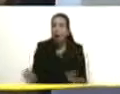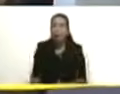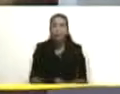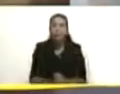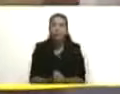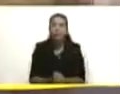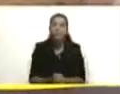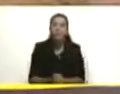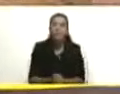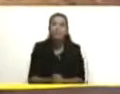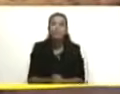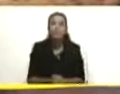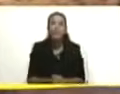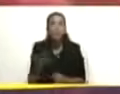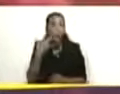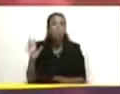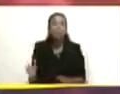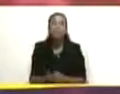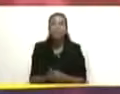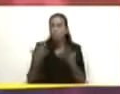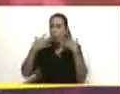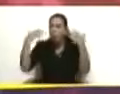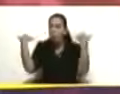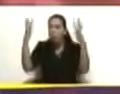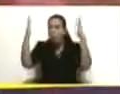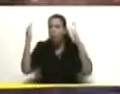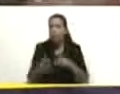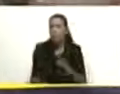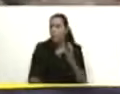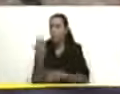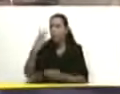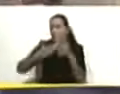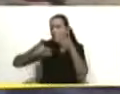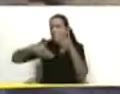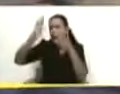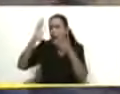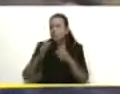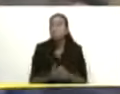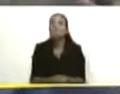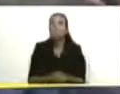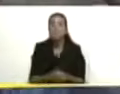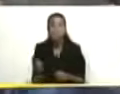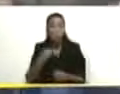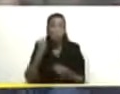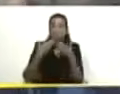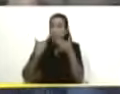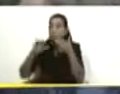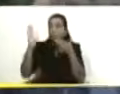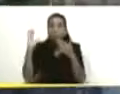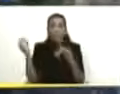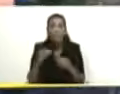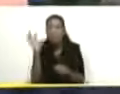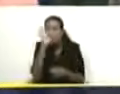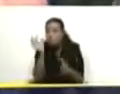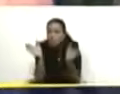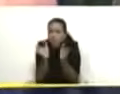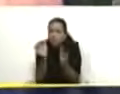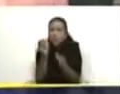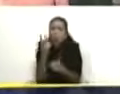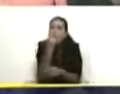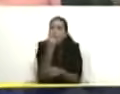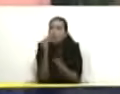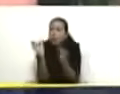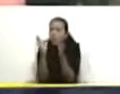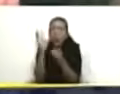pues. Mientras... Seguridad y soberanía alimentaria. Y lo que vamos ahora a exportar, vamos a exportar. Mire ese chanchito rojito, ¿vale?